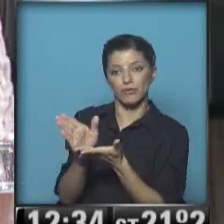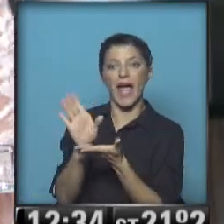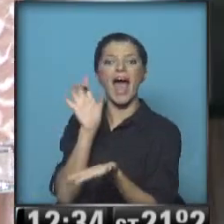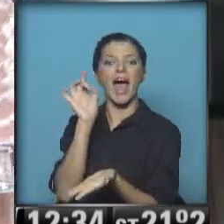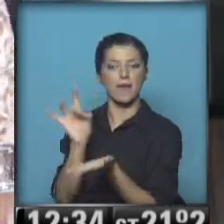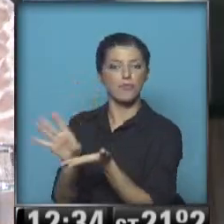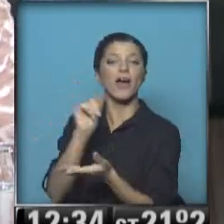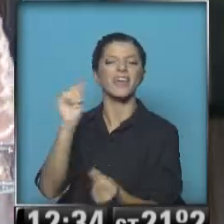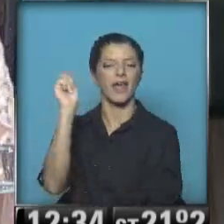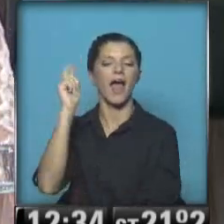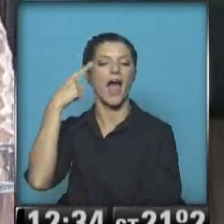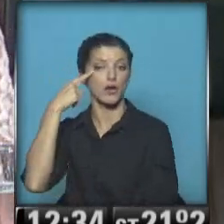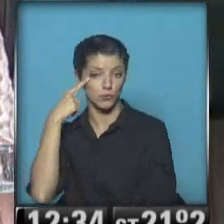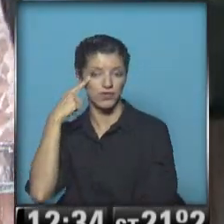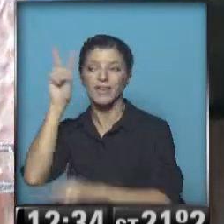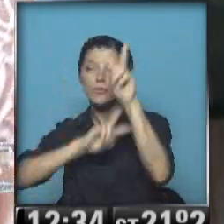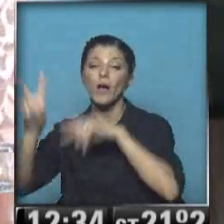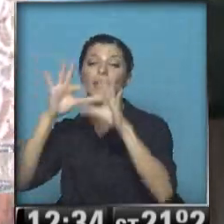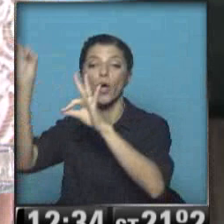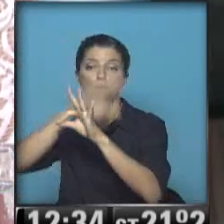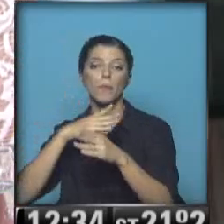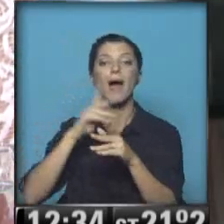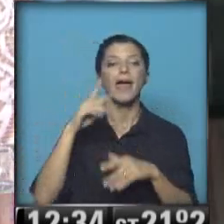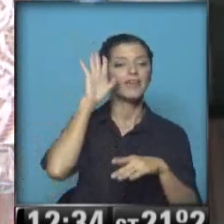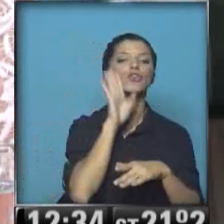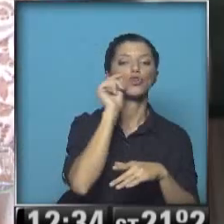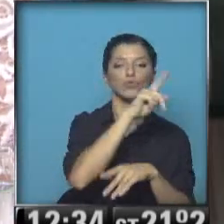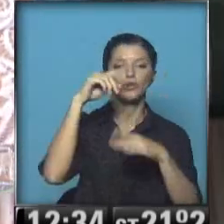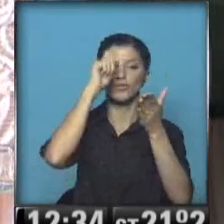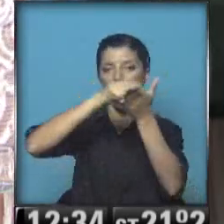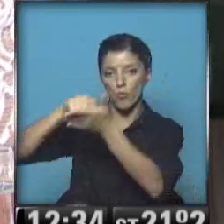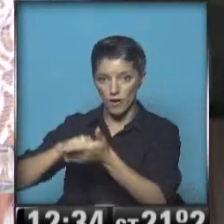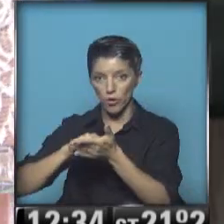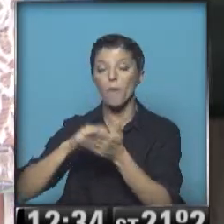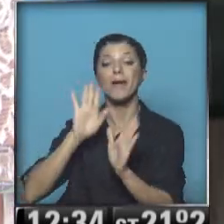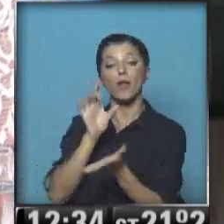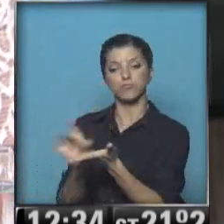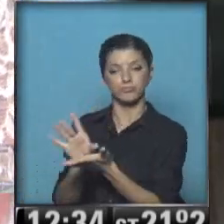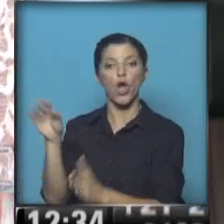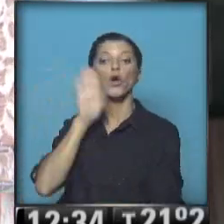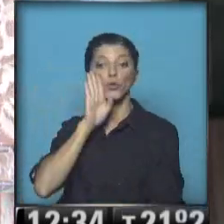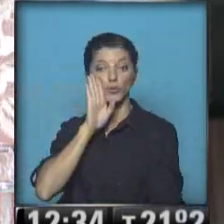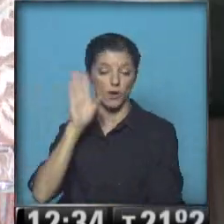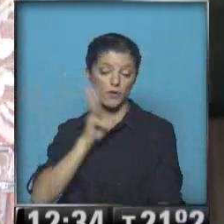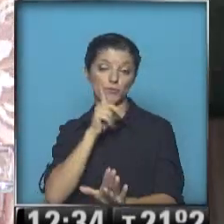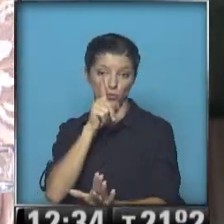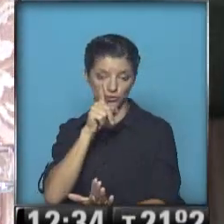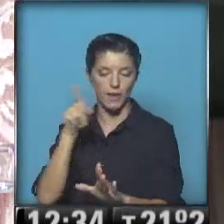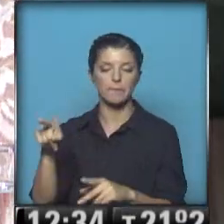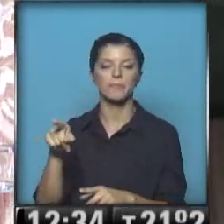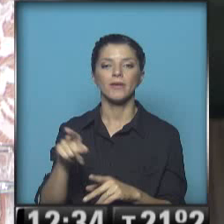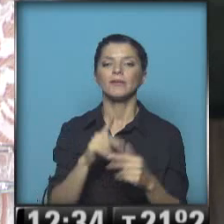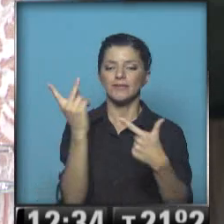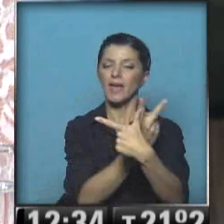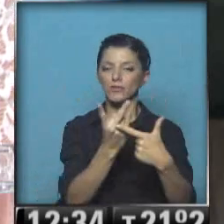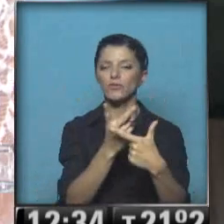todos los países europeos firmen con Estados Unidos un acuerdo comercial financiero la característica es muy similar a la